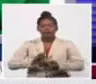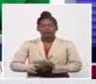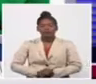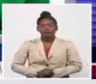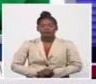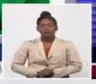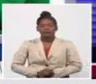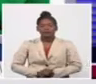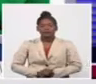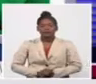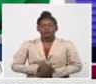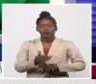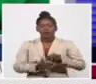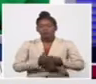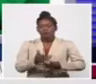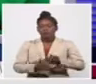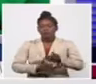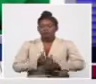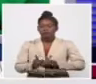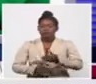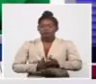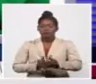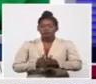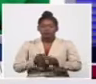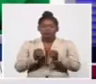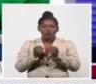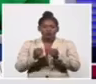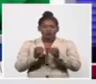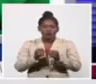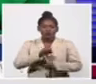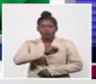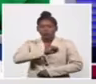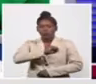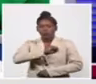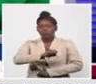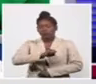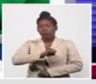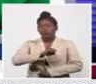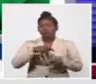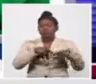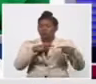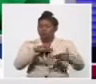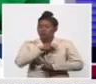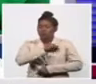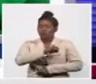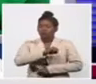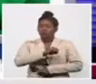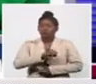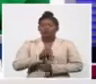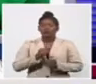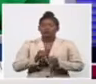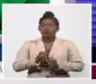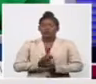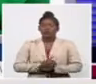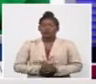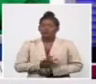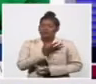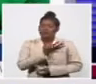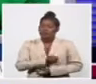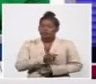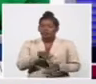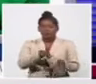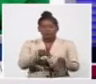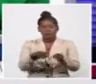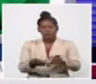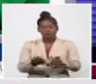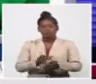su evolución muy aguda un infarto agudo del miocardio y lamentablemente después